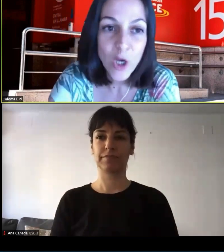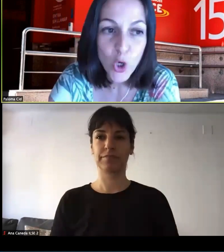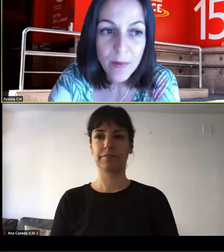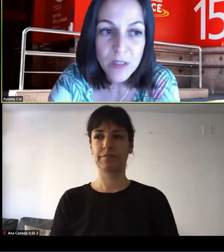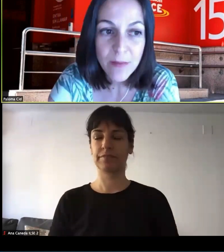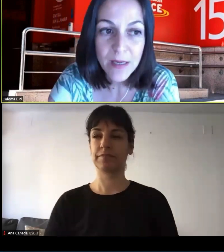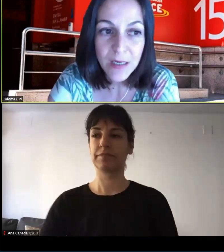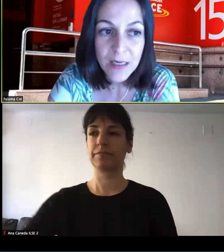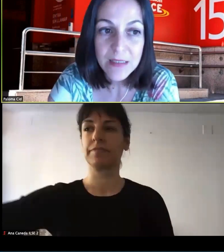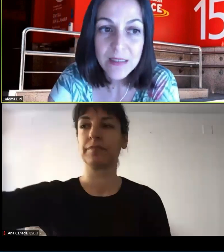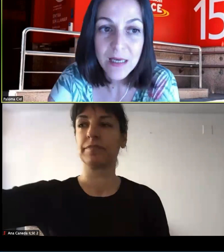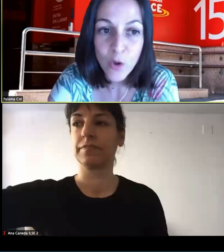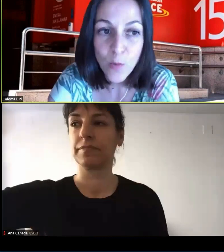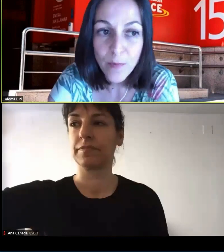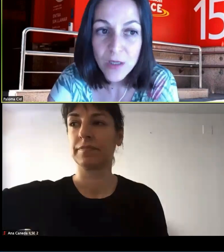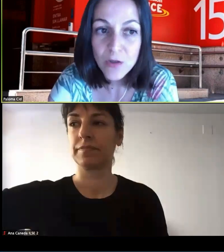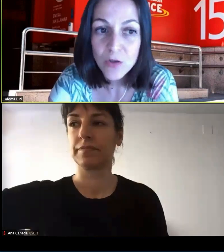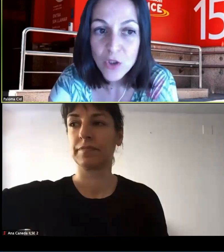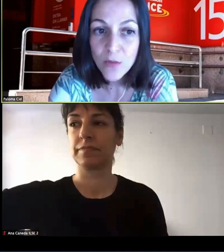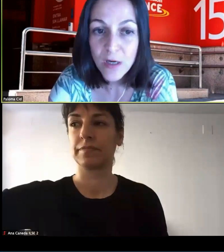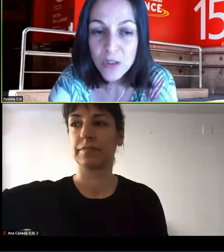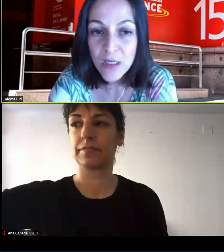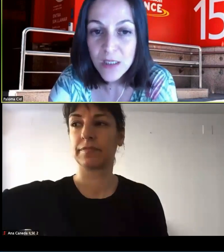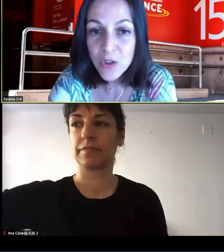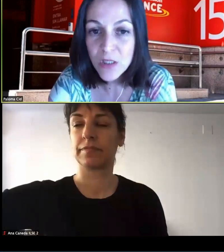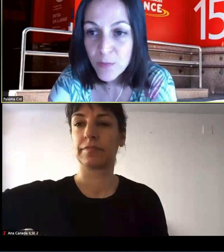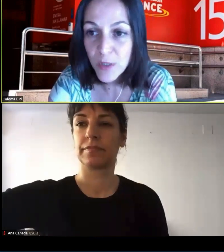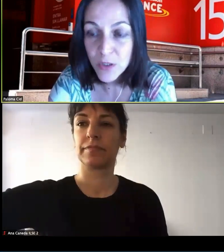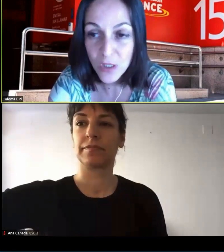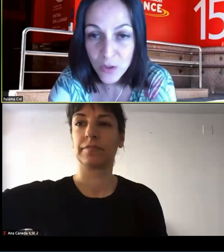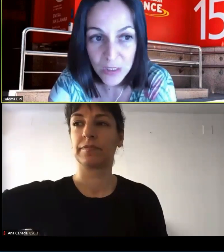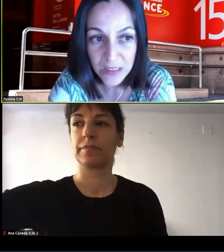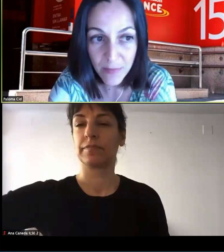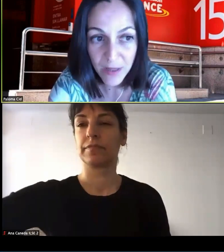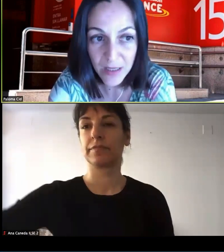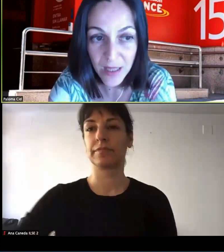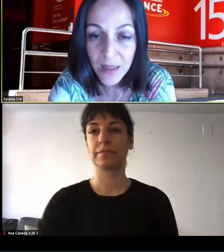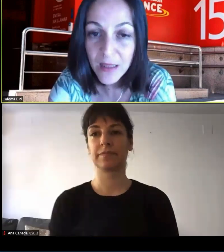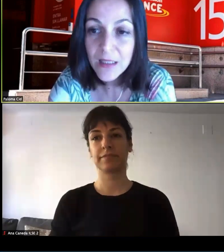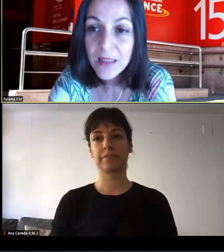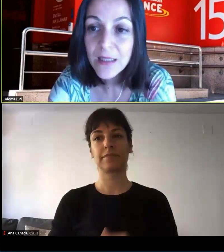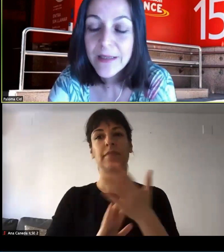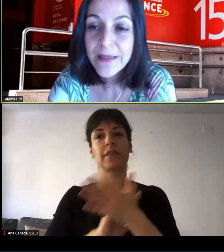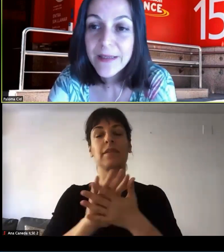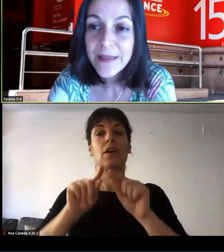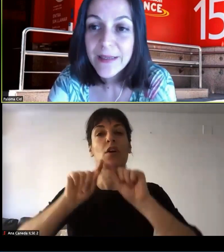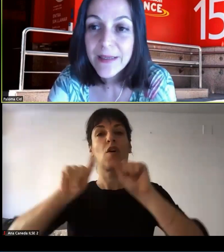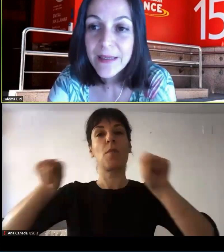Lo que vamos a ver es el convenio sobre los derechos de las personas con discapacidad,